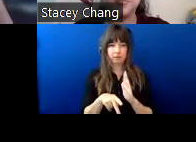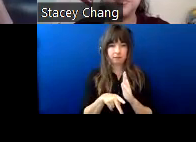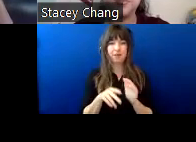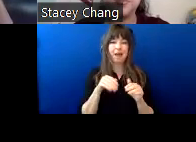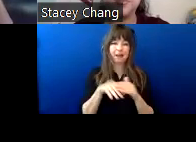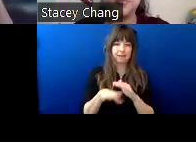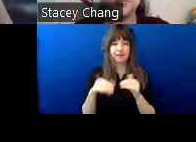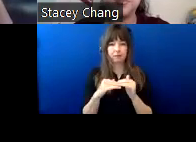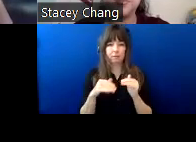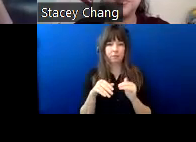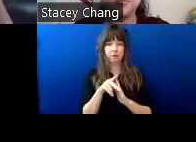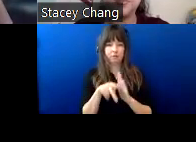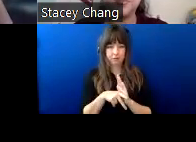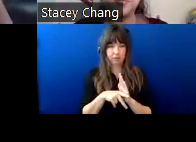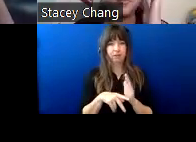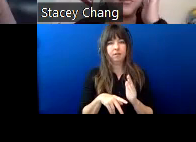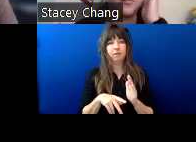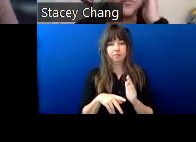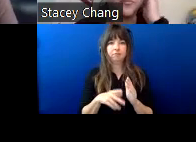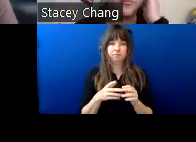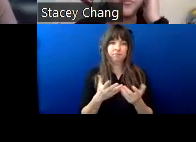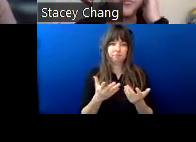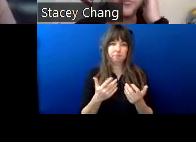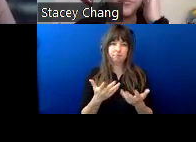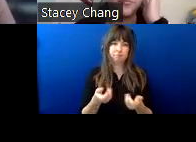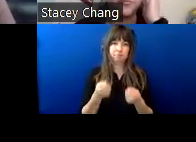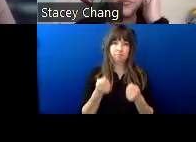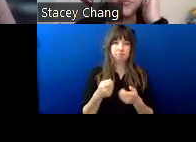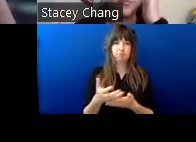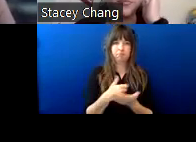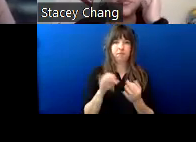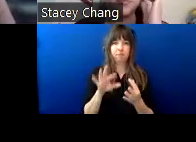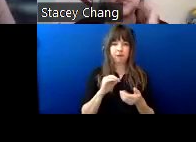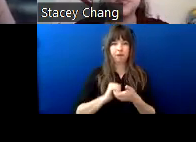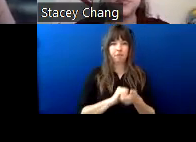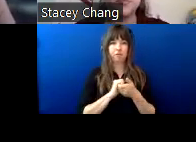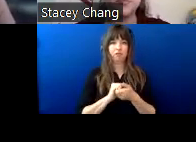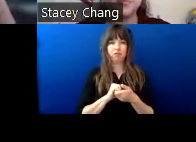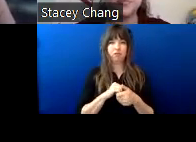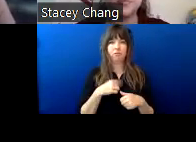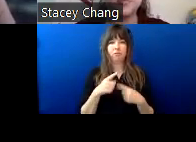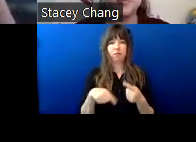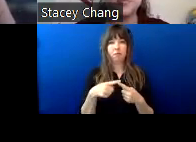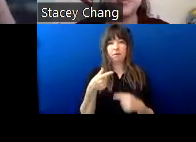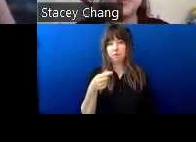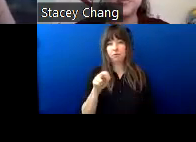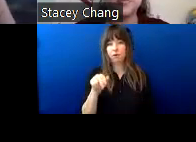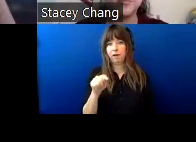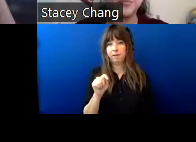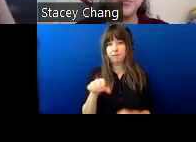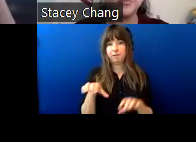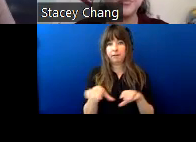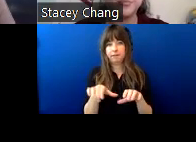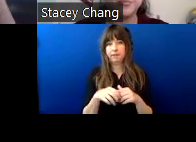comprometida a nuestros esfuerzos futuros para continuar involucrando a la opinión de las partes interesadas